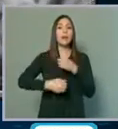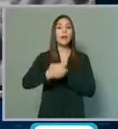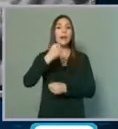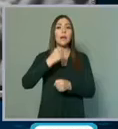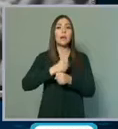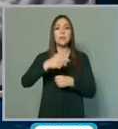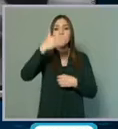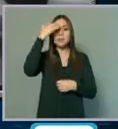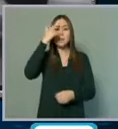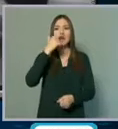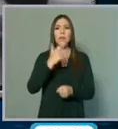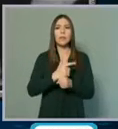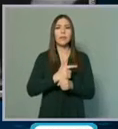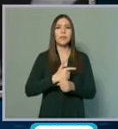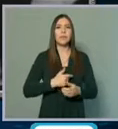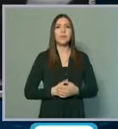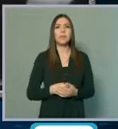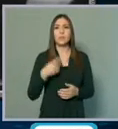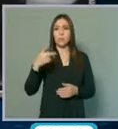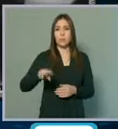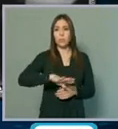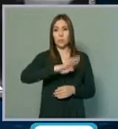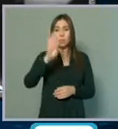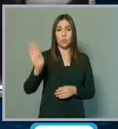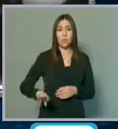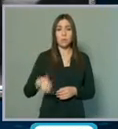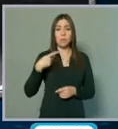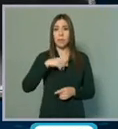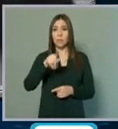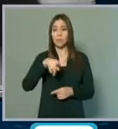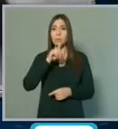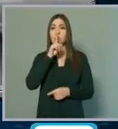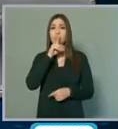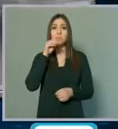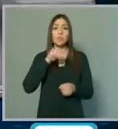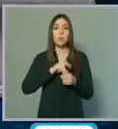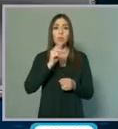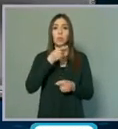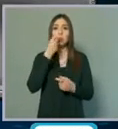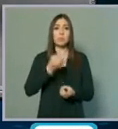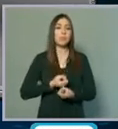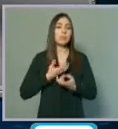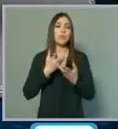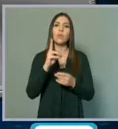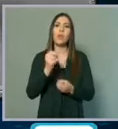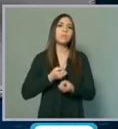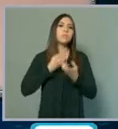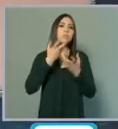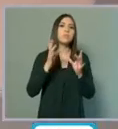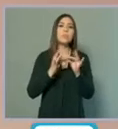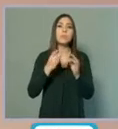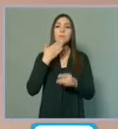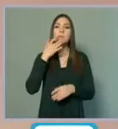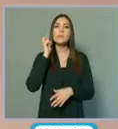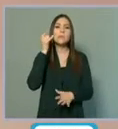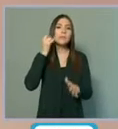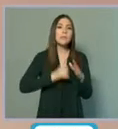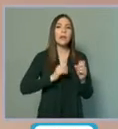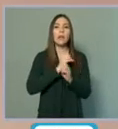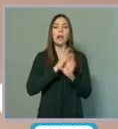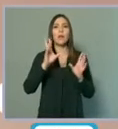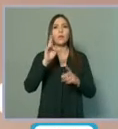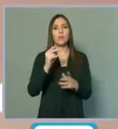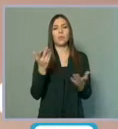pero más. entonces su muerte fue como ocultada. De alguna manera no se esclareció con detalles. Y es hasta, digo, y